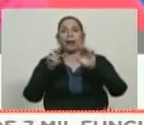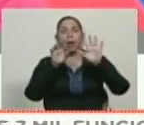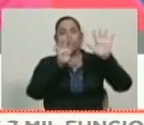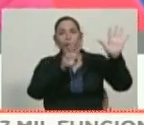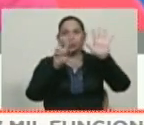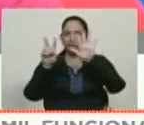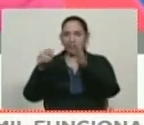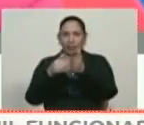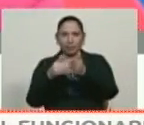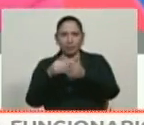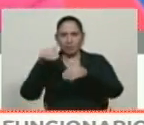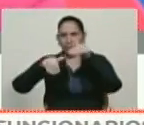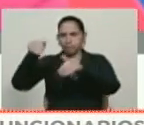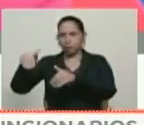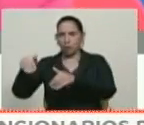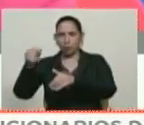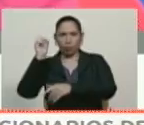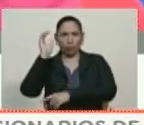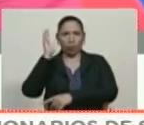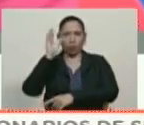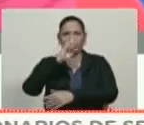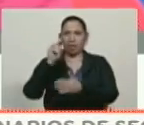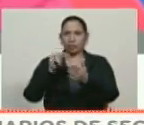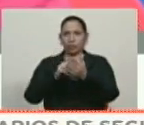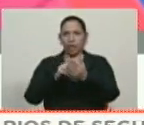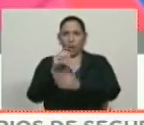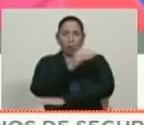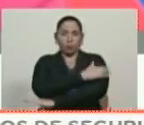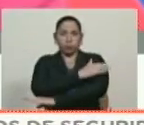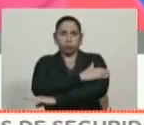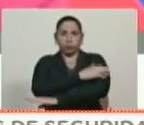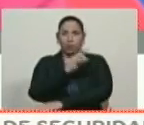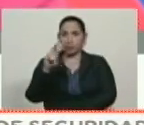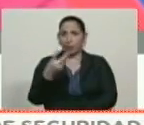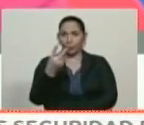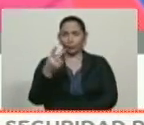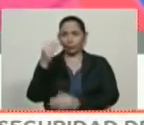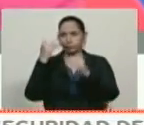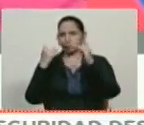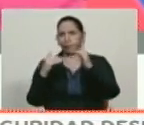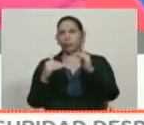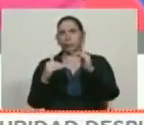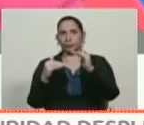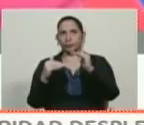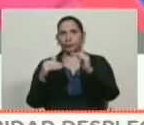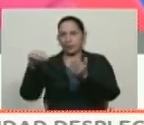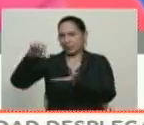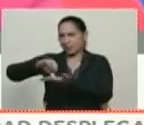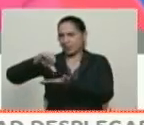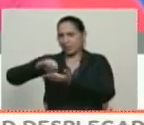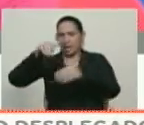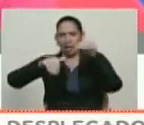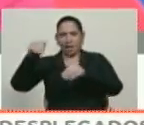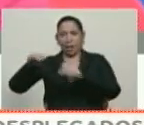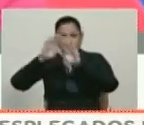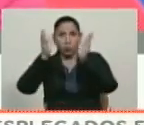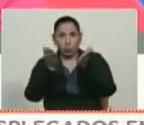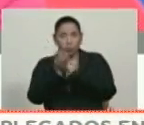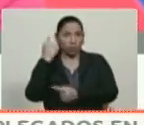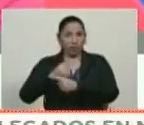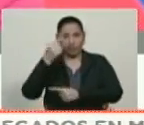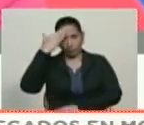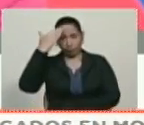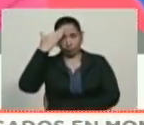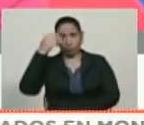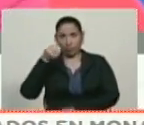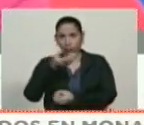votos para el Parlamento venezolano, quedó de segundo, por cierto, en su circunscripción electoral. El mundo debe saber esto.